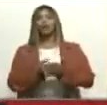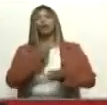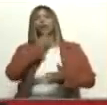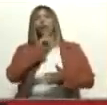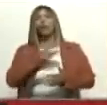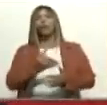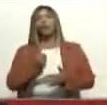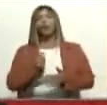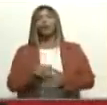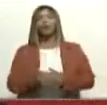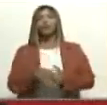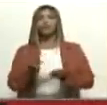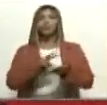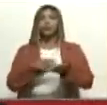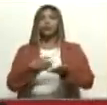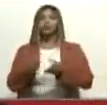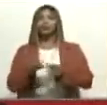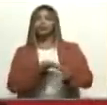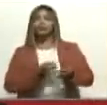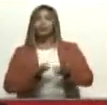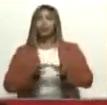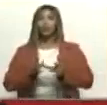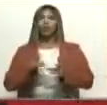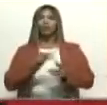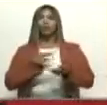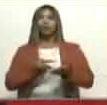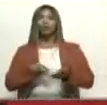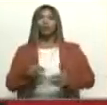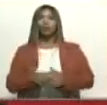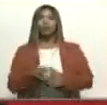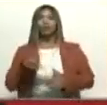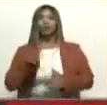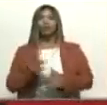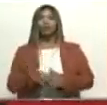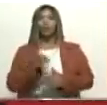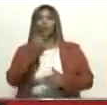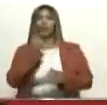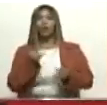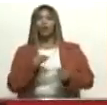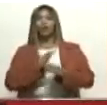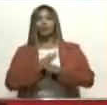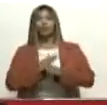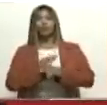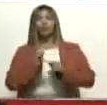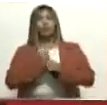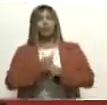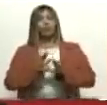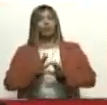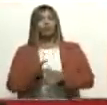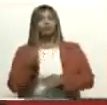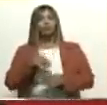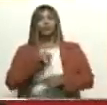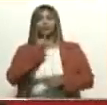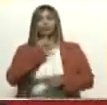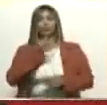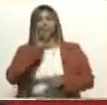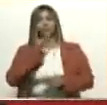la oportunidad de visitar y de vivir el tema de la lectura en Venezuela. Bueno, vamos a la pausa, no se aparte, ya venimos con más de su programa Café en la Mañana.